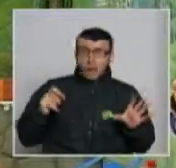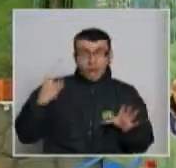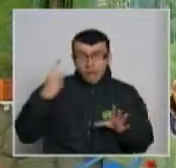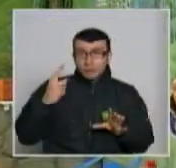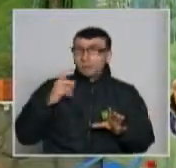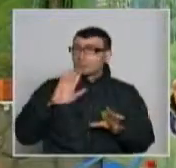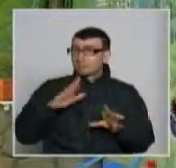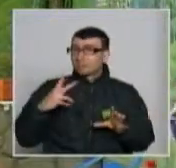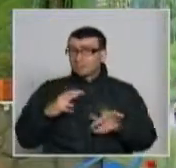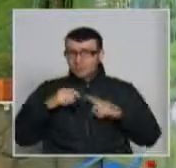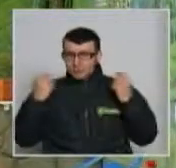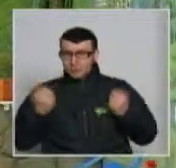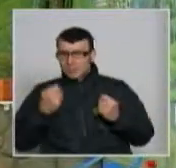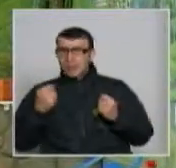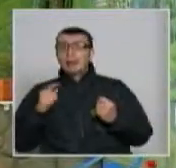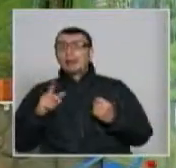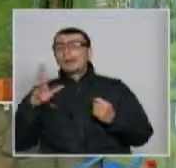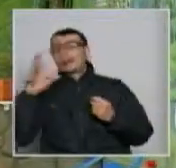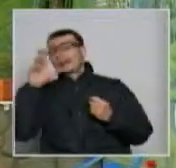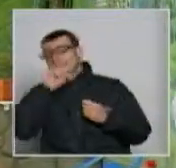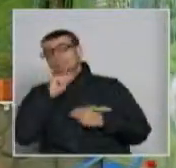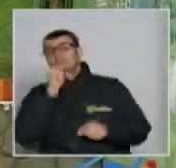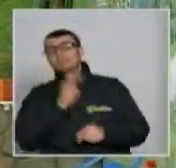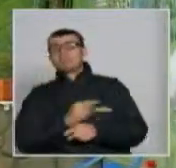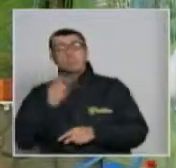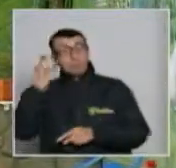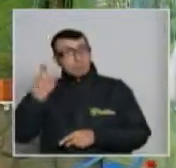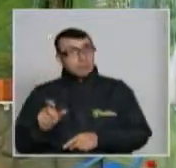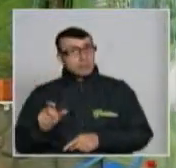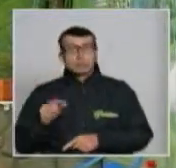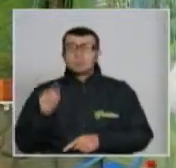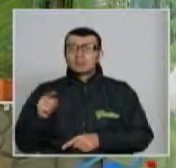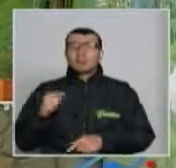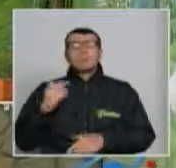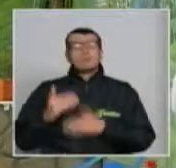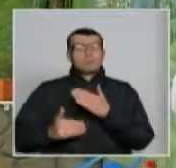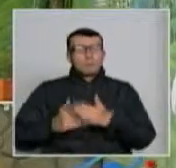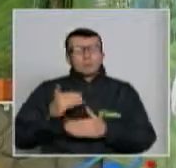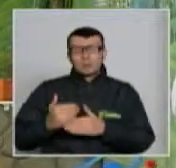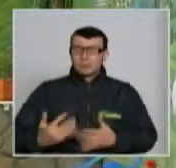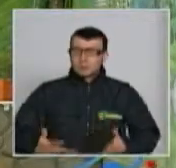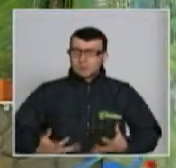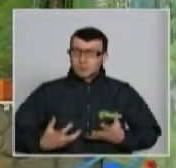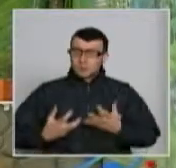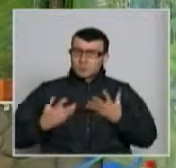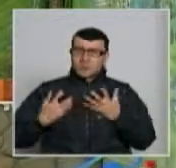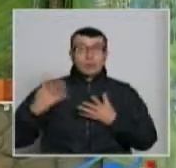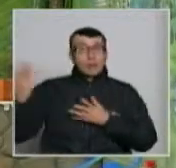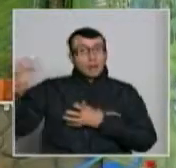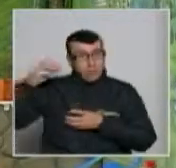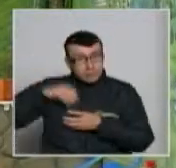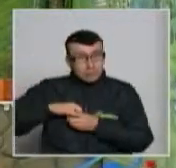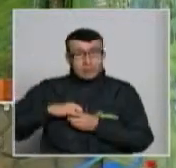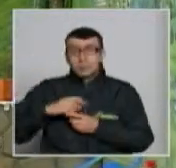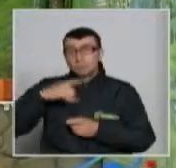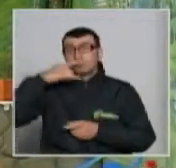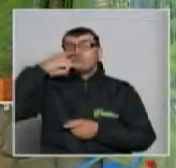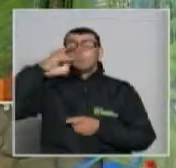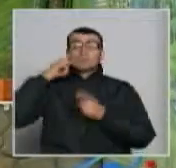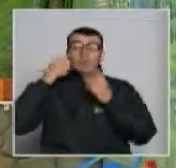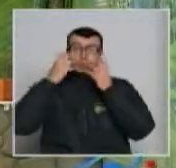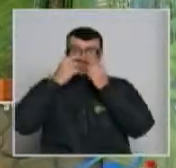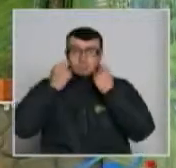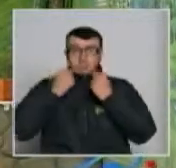después de este corte comerciales, y es por qué una persona con un proceso infeccioso crónico en las vías respiratorias